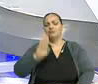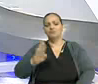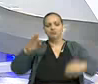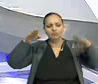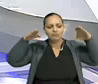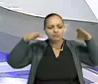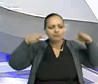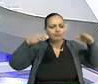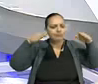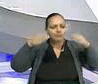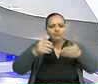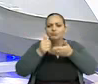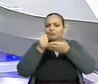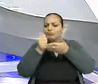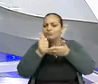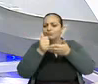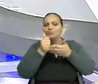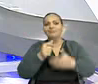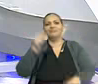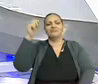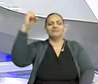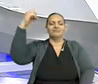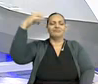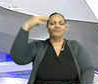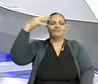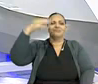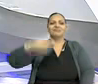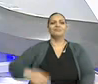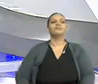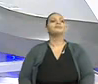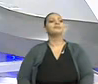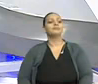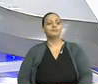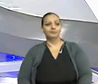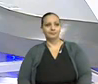veremos en otro enlace. Y acá nosotros, mi querido Jorgito,